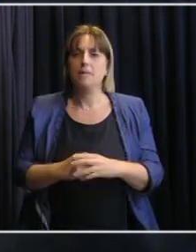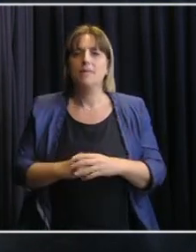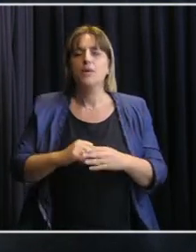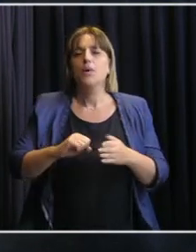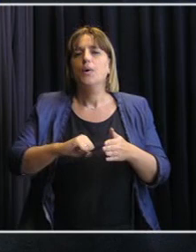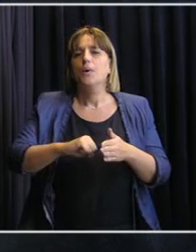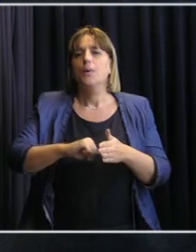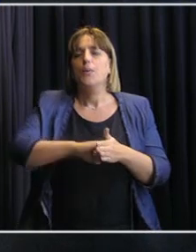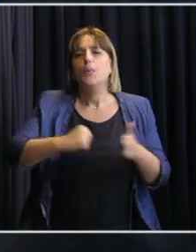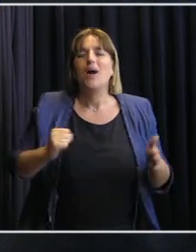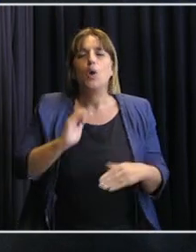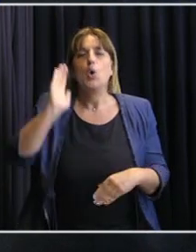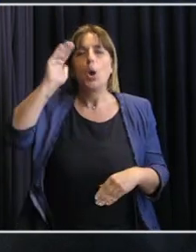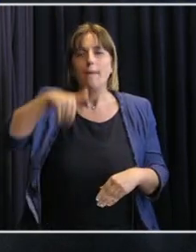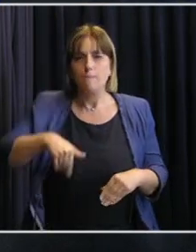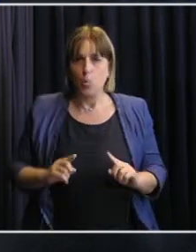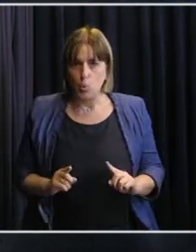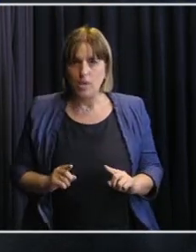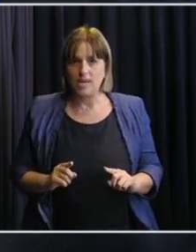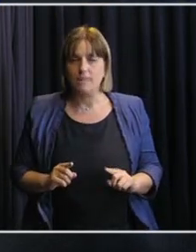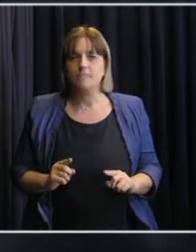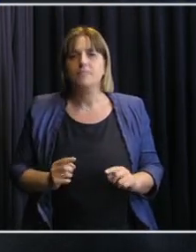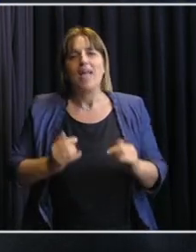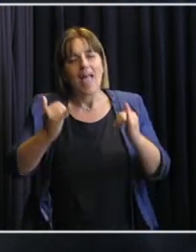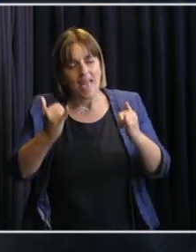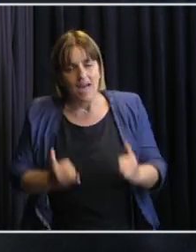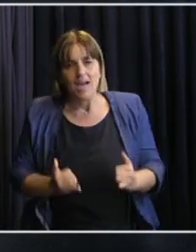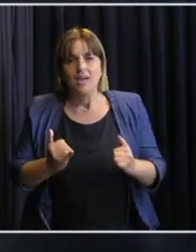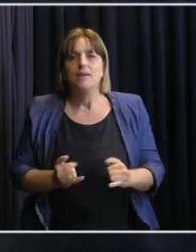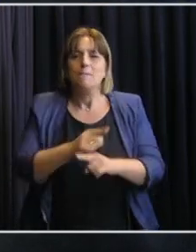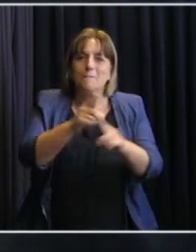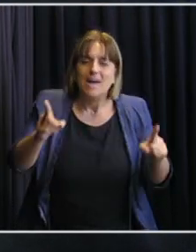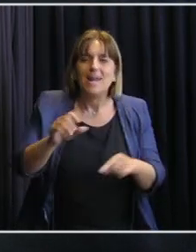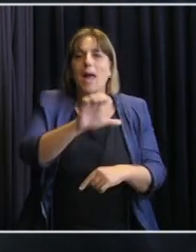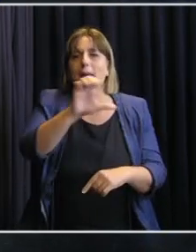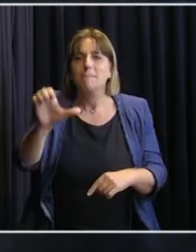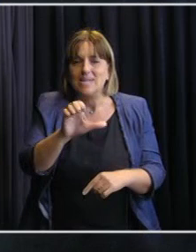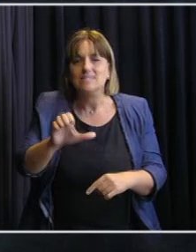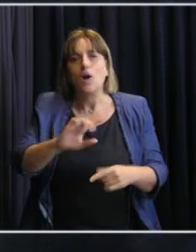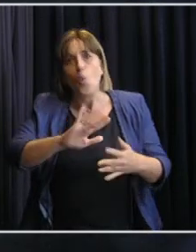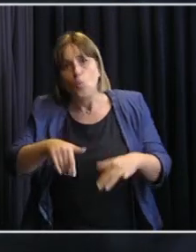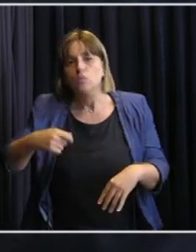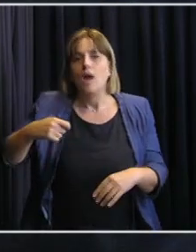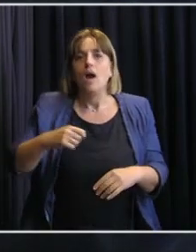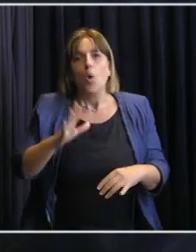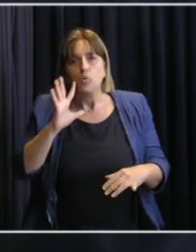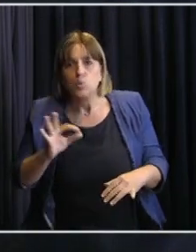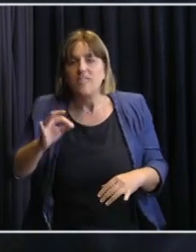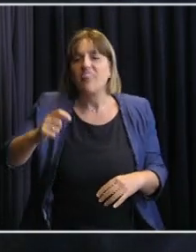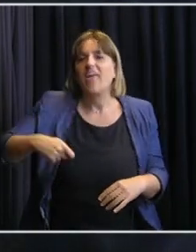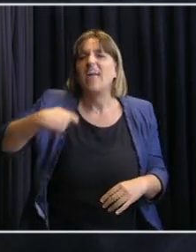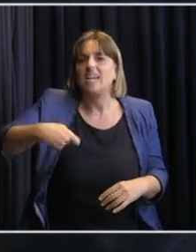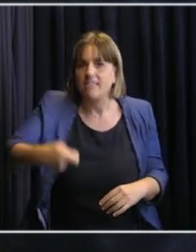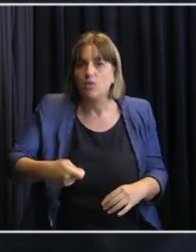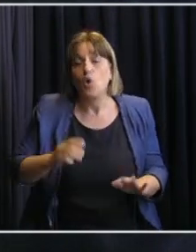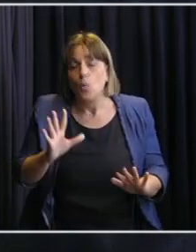Banco de la República va a tener a disposición de las empresas una línea de crédito con